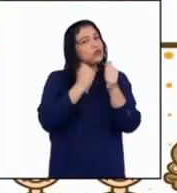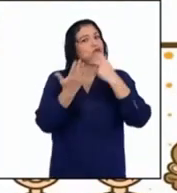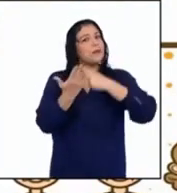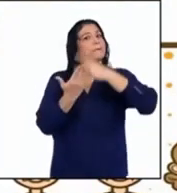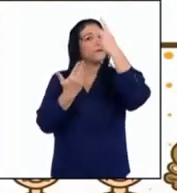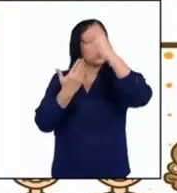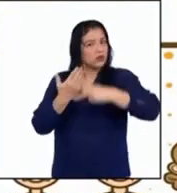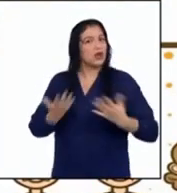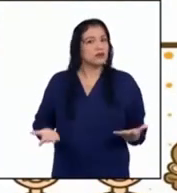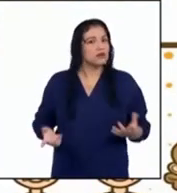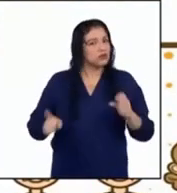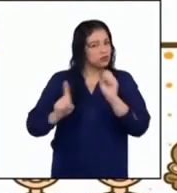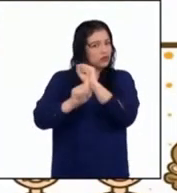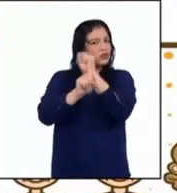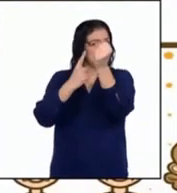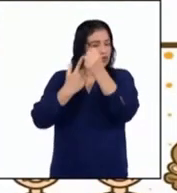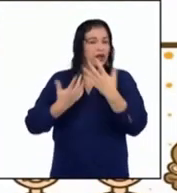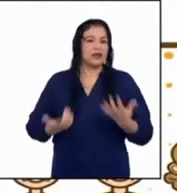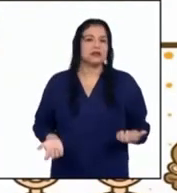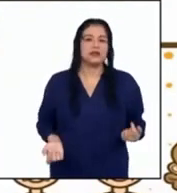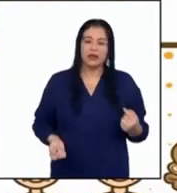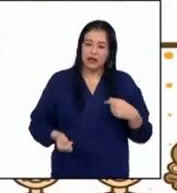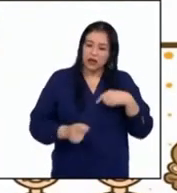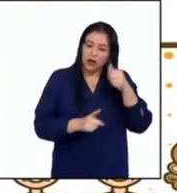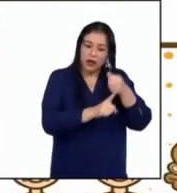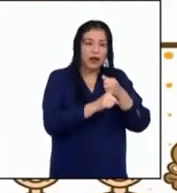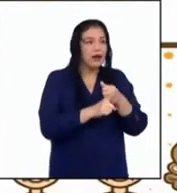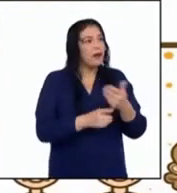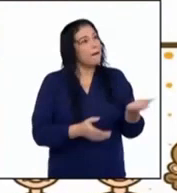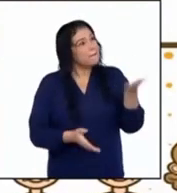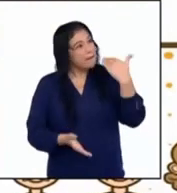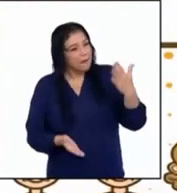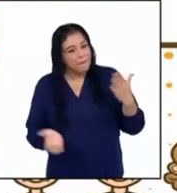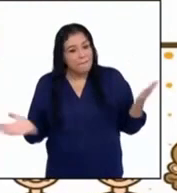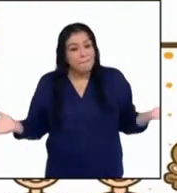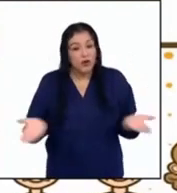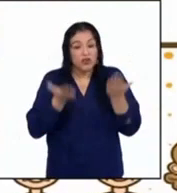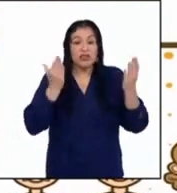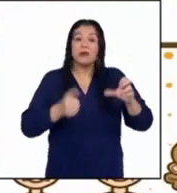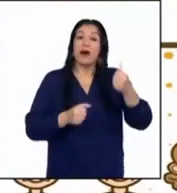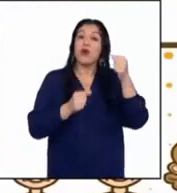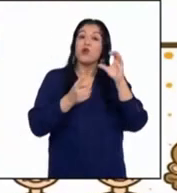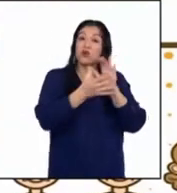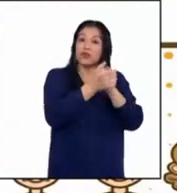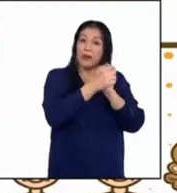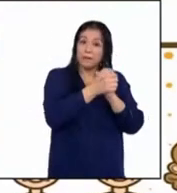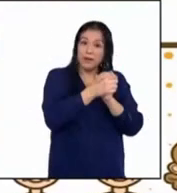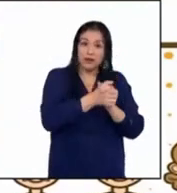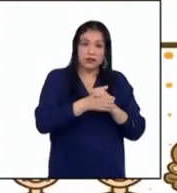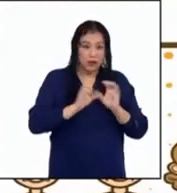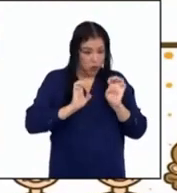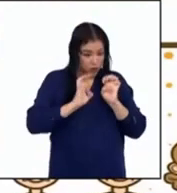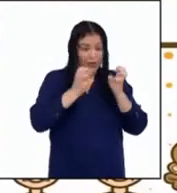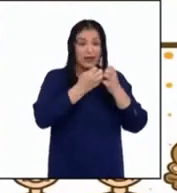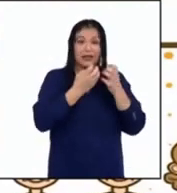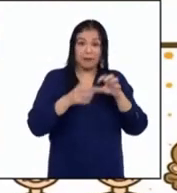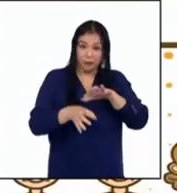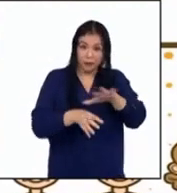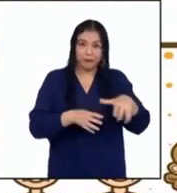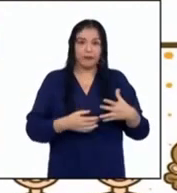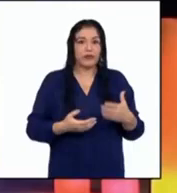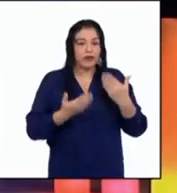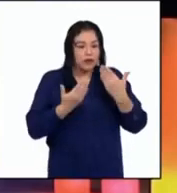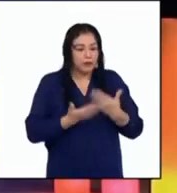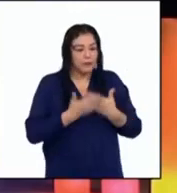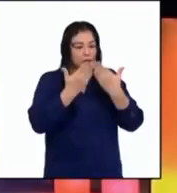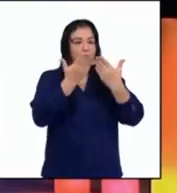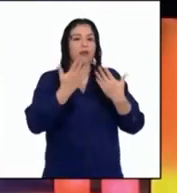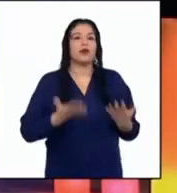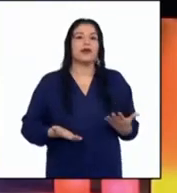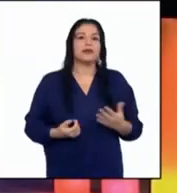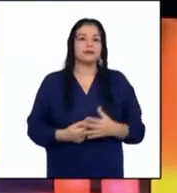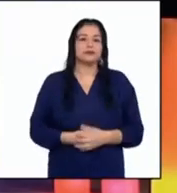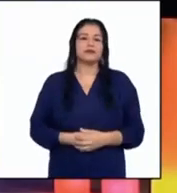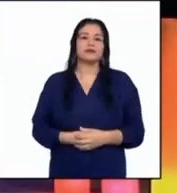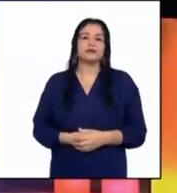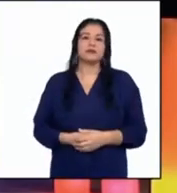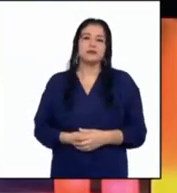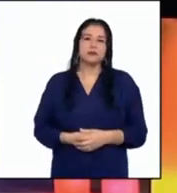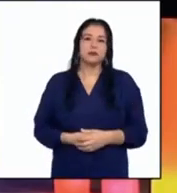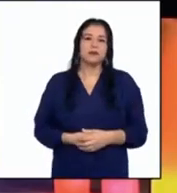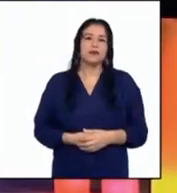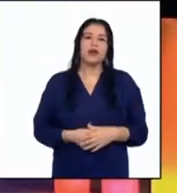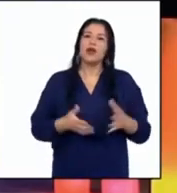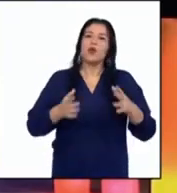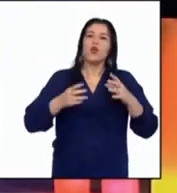sociales. Él motiva a un grupo de compañeros a formar un equipo y les propone una dirección. La dirección puede